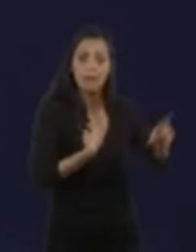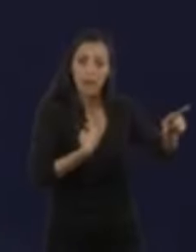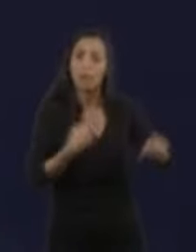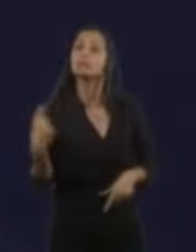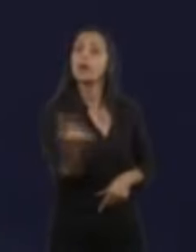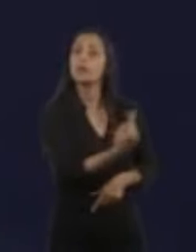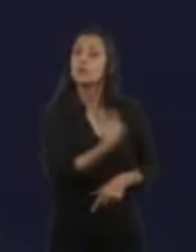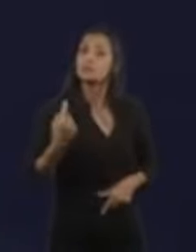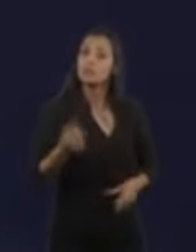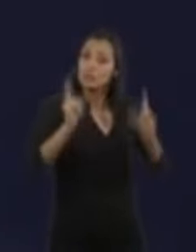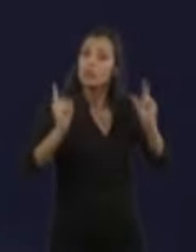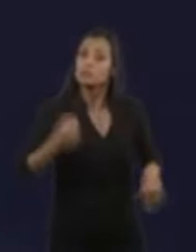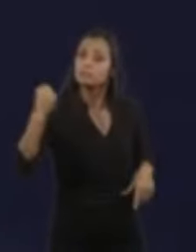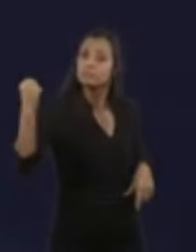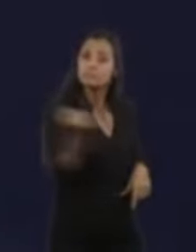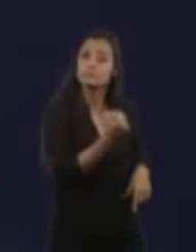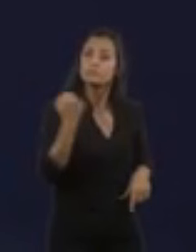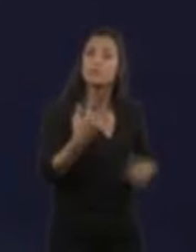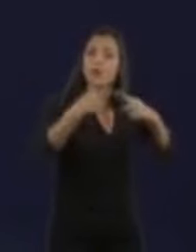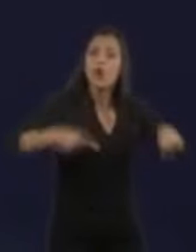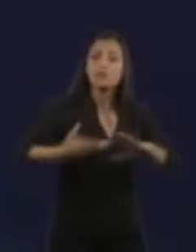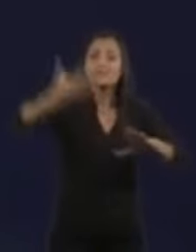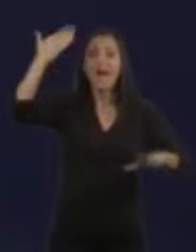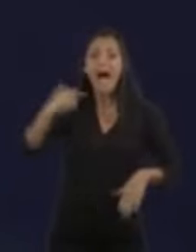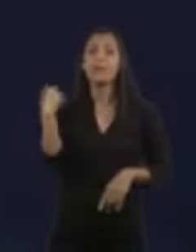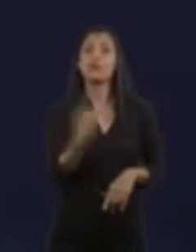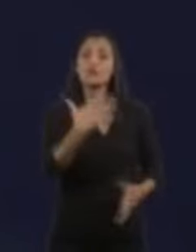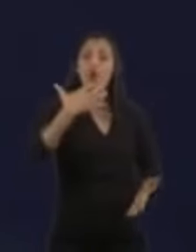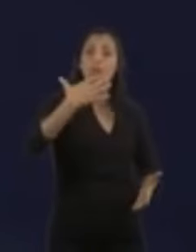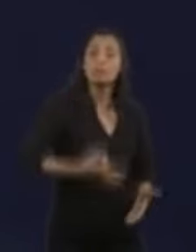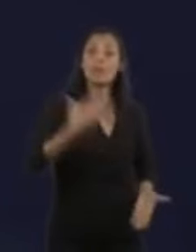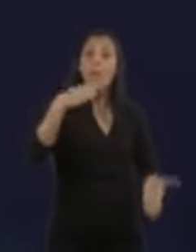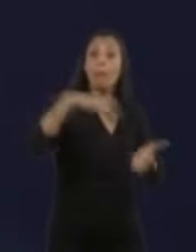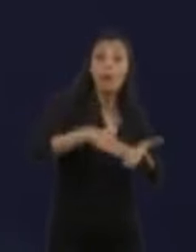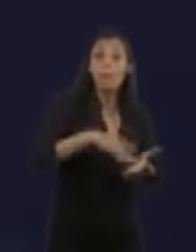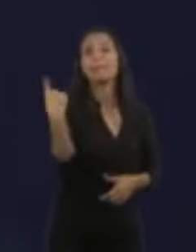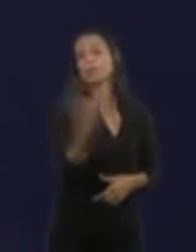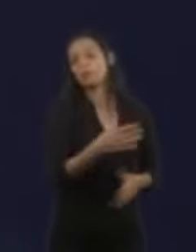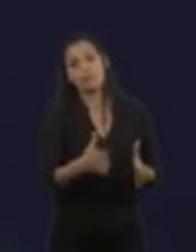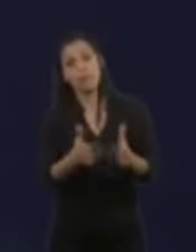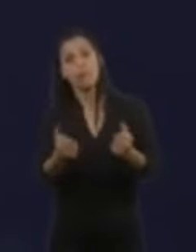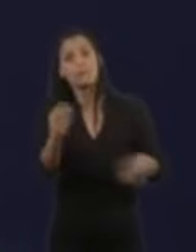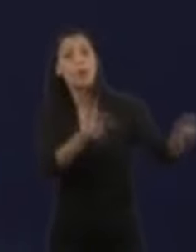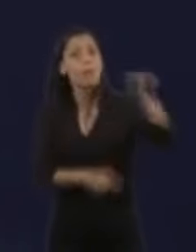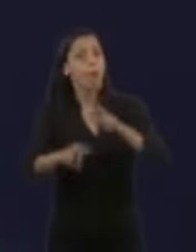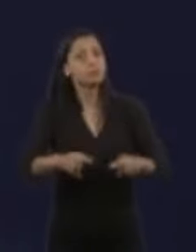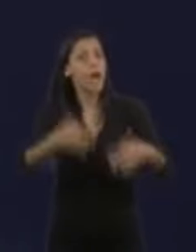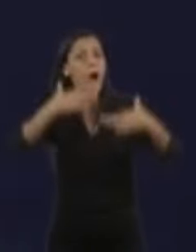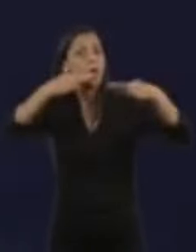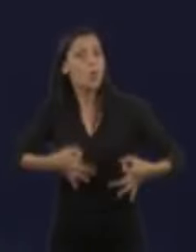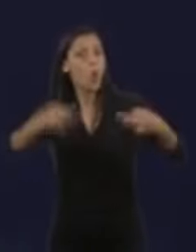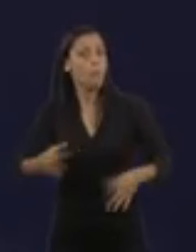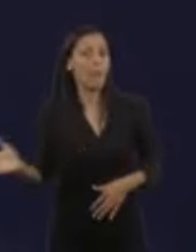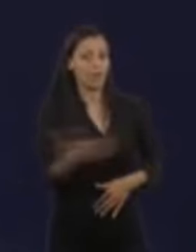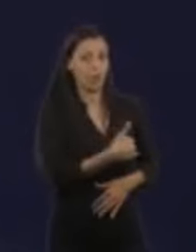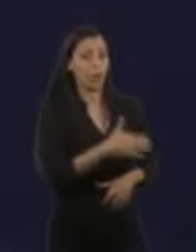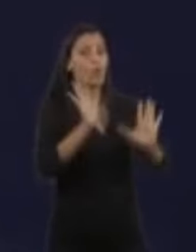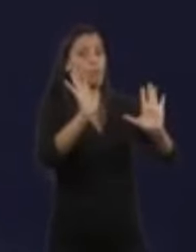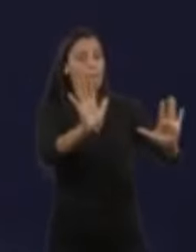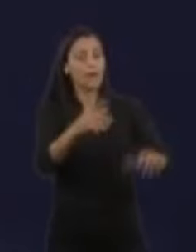haciendo todo lo que dijimos que íbamos a hacer a la mayor velocidad posible entendiendo que lo el gran el gran